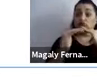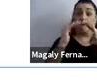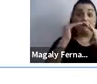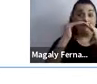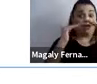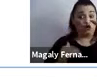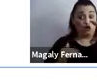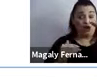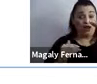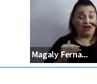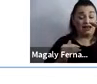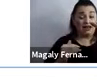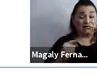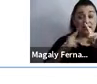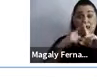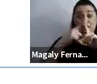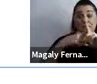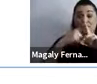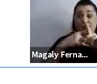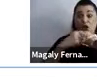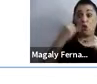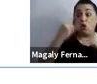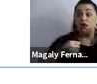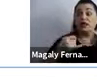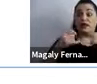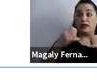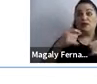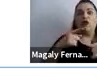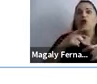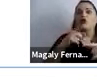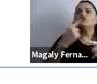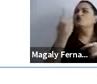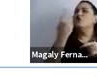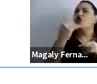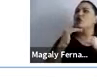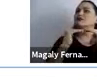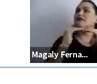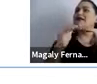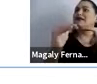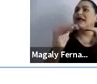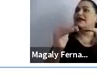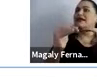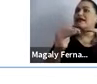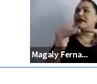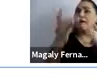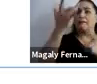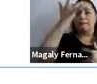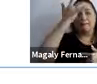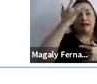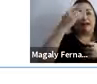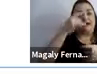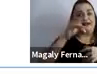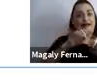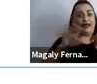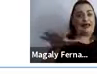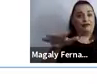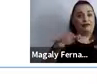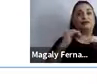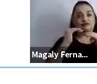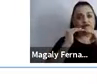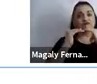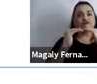menores a la media de los últimos 5 años ha sido durante la pandemia del COVID, por sobre todo una